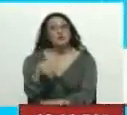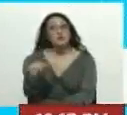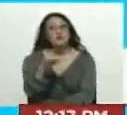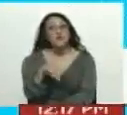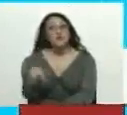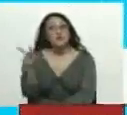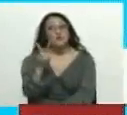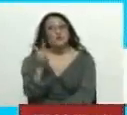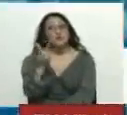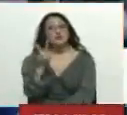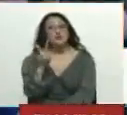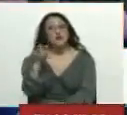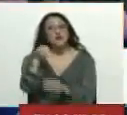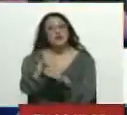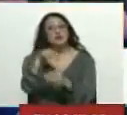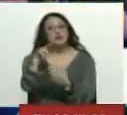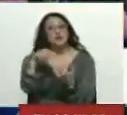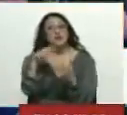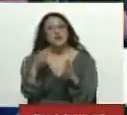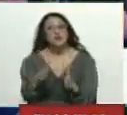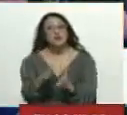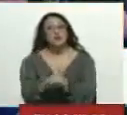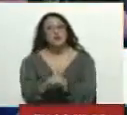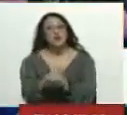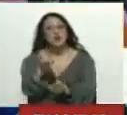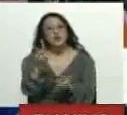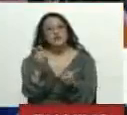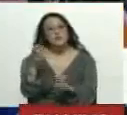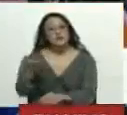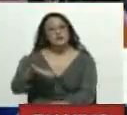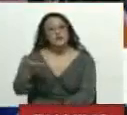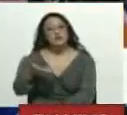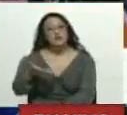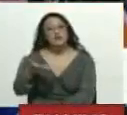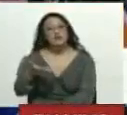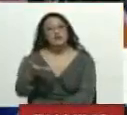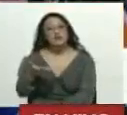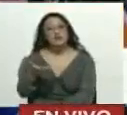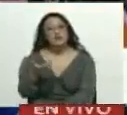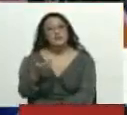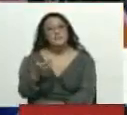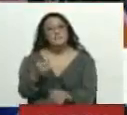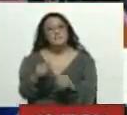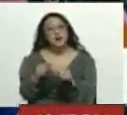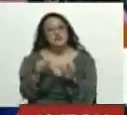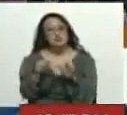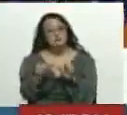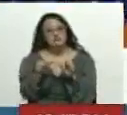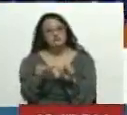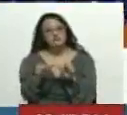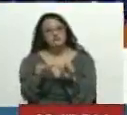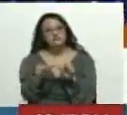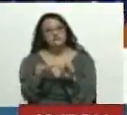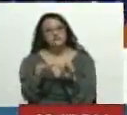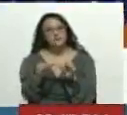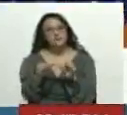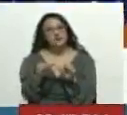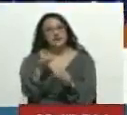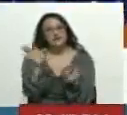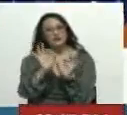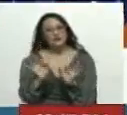dentro de la Revolución ha sido clave para poder mantener Esa esa